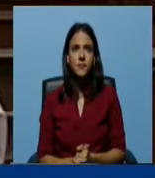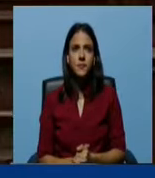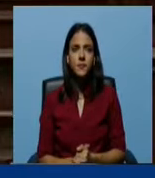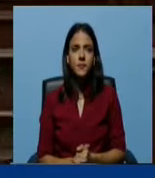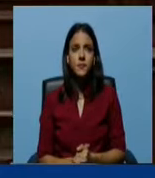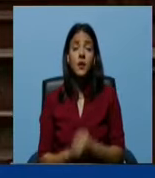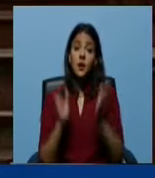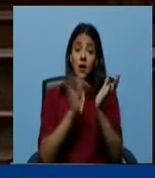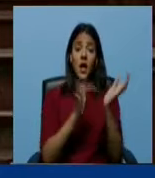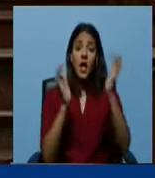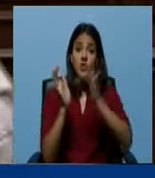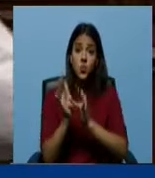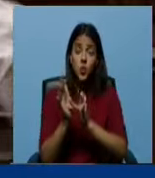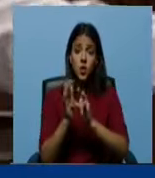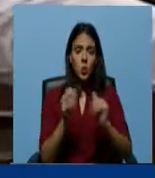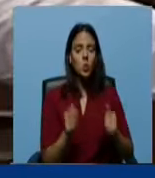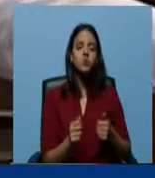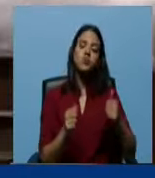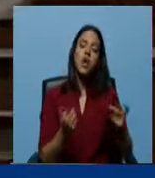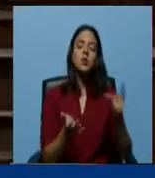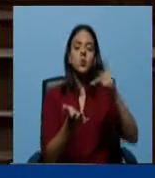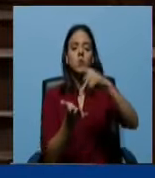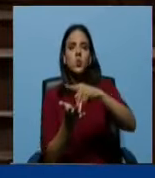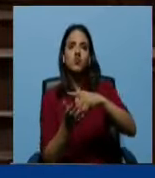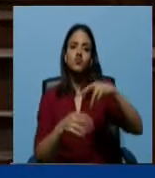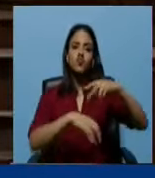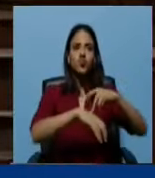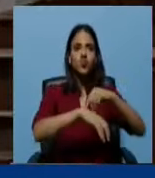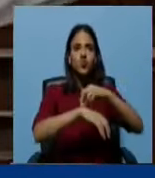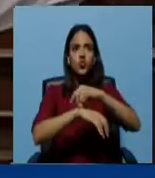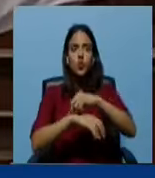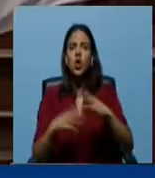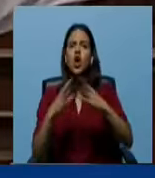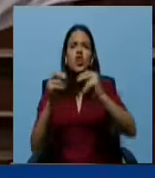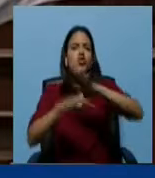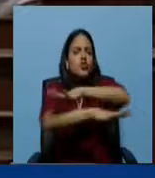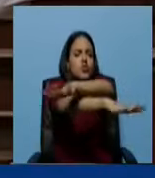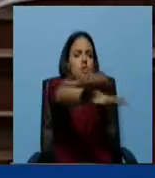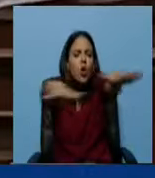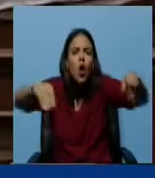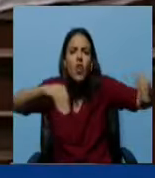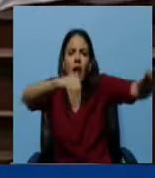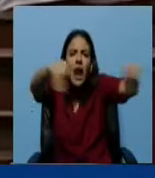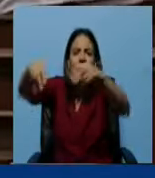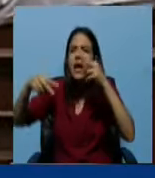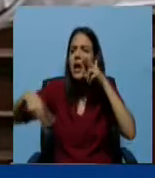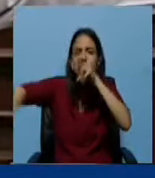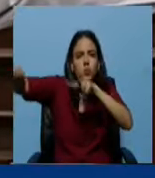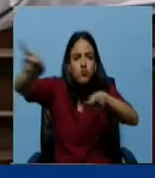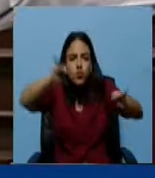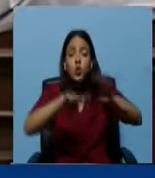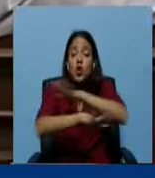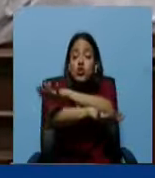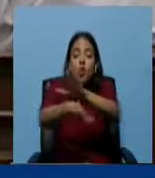Nuestro Señor Jesucristo lo lleva y le dice, todas esas tierras que ves son tuyas,